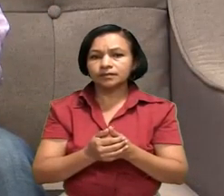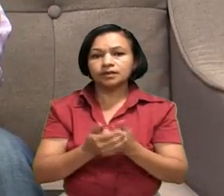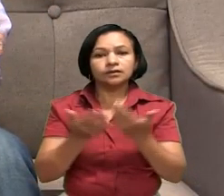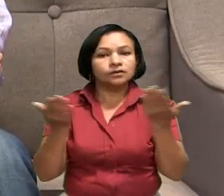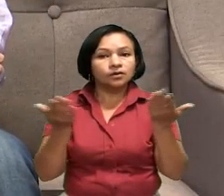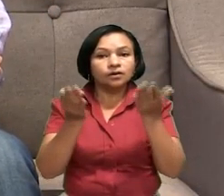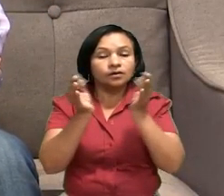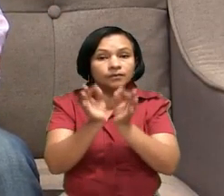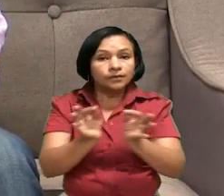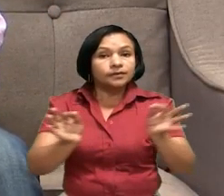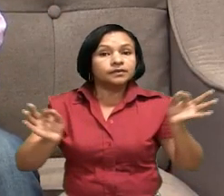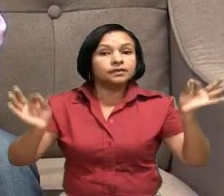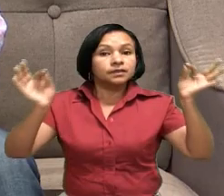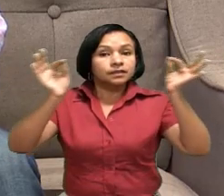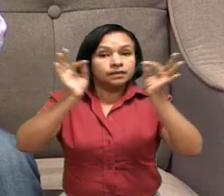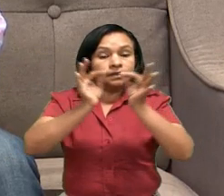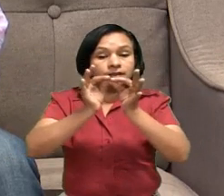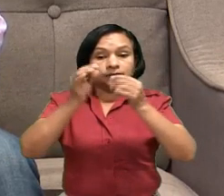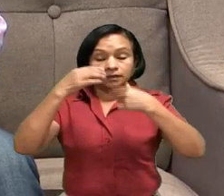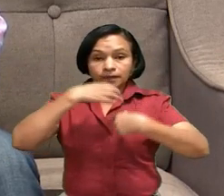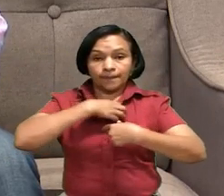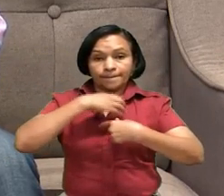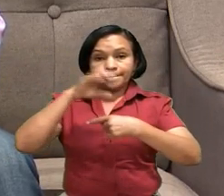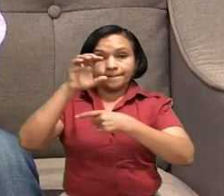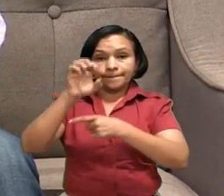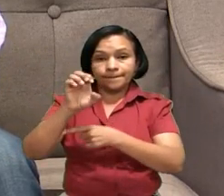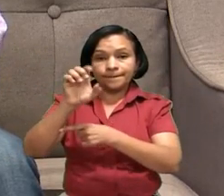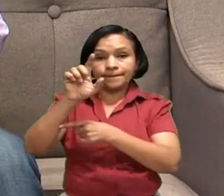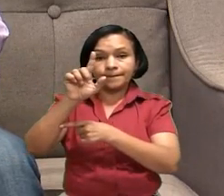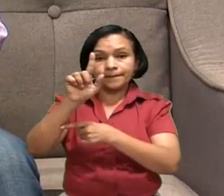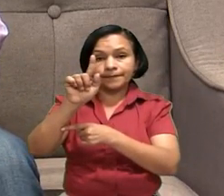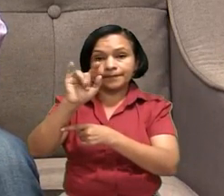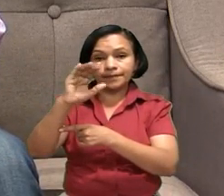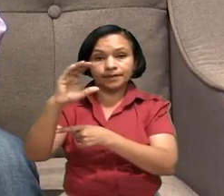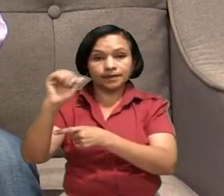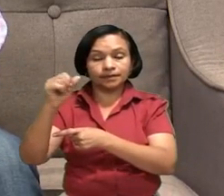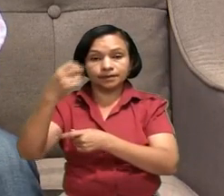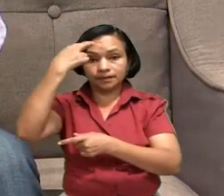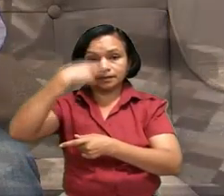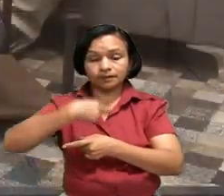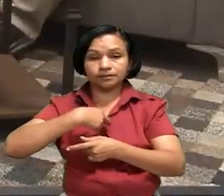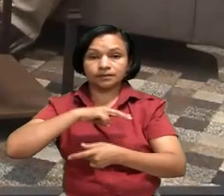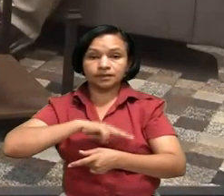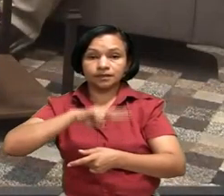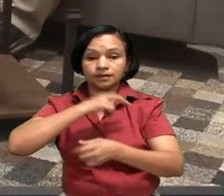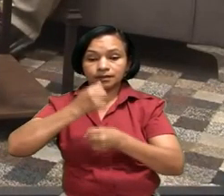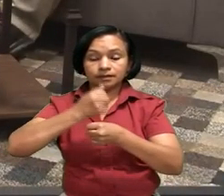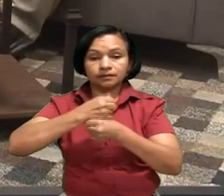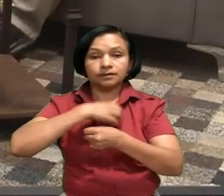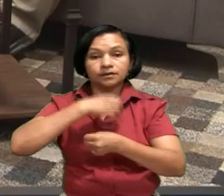importante empieza a ser la cuestión de la ética dentro de la responsabilidad periodística en el ejercicio actual